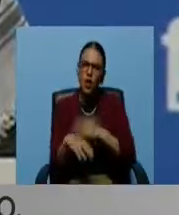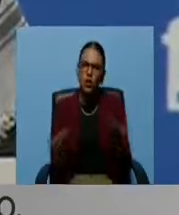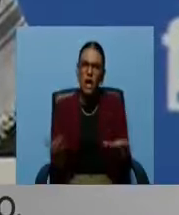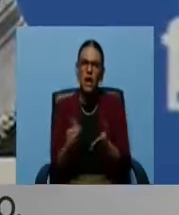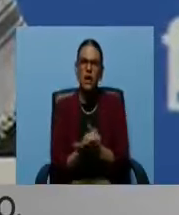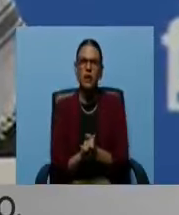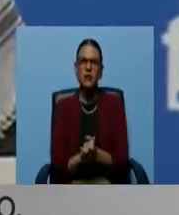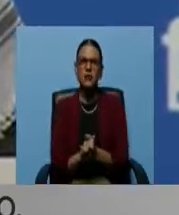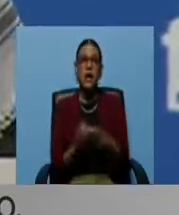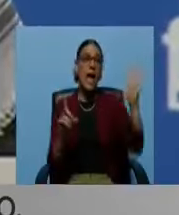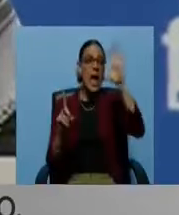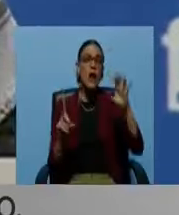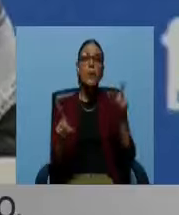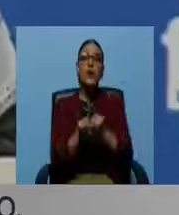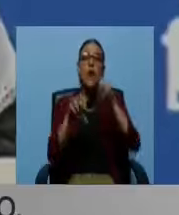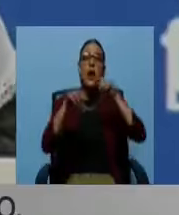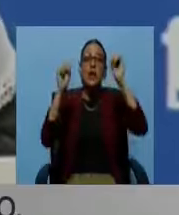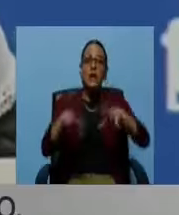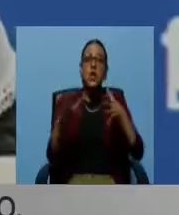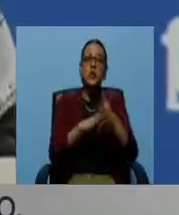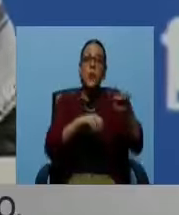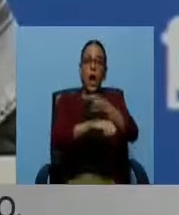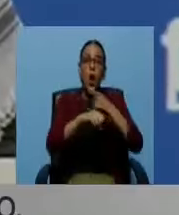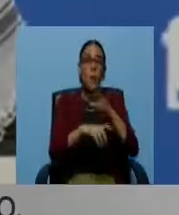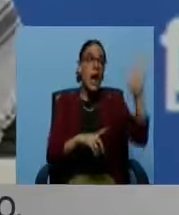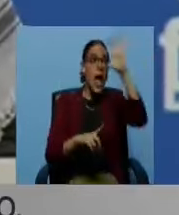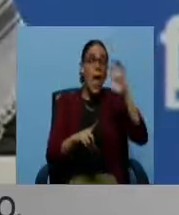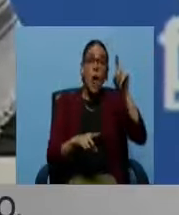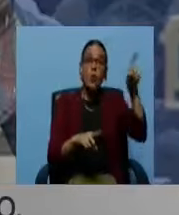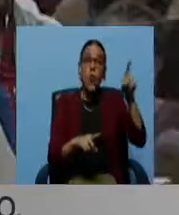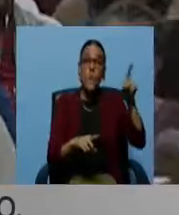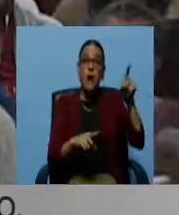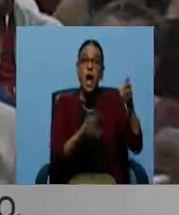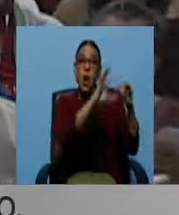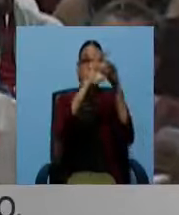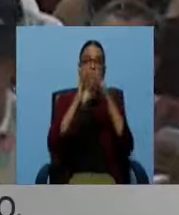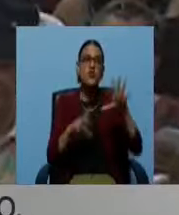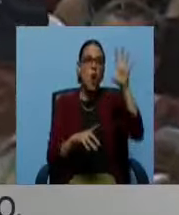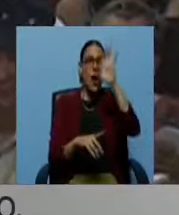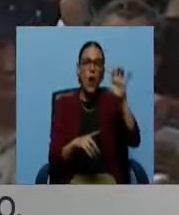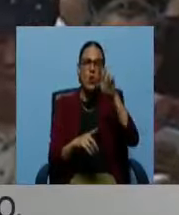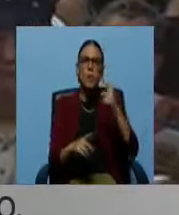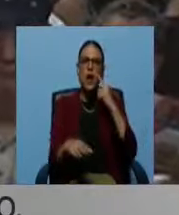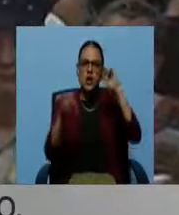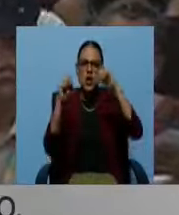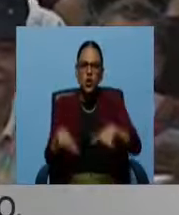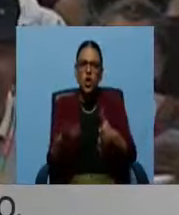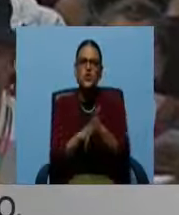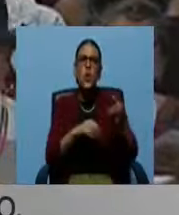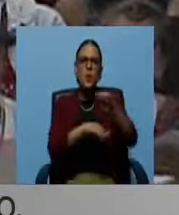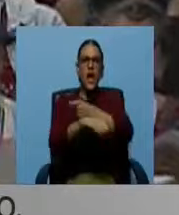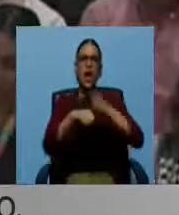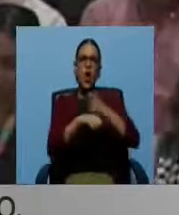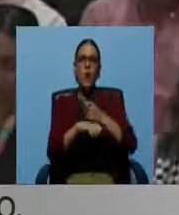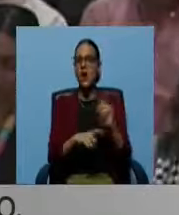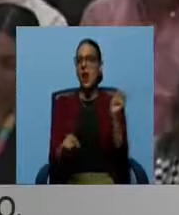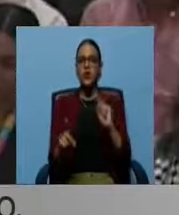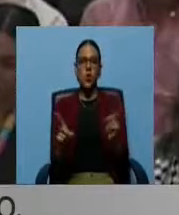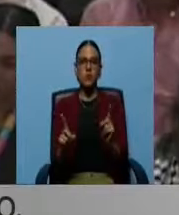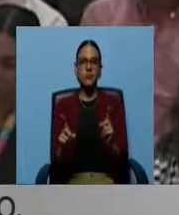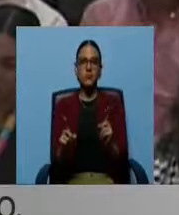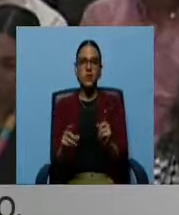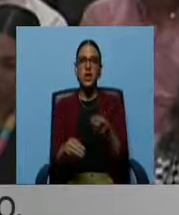Porque Europa ha renunciado, los gobiernos europeos, la Unión Europea ha renunciado a gobernar para sus pueblos. Ha